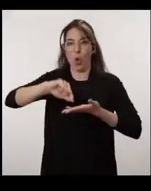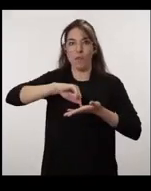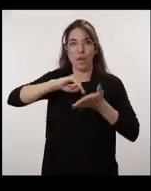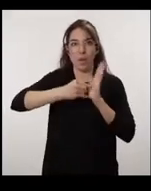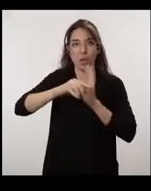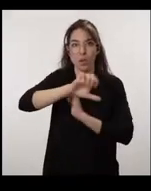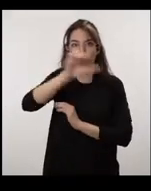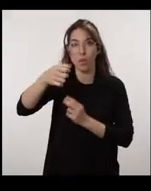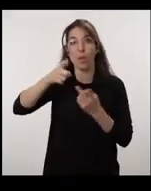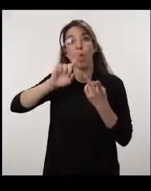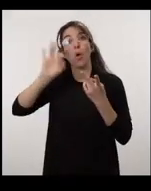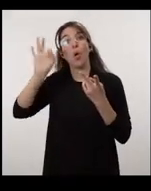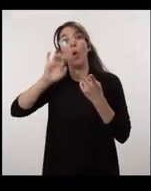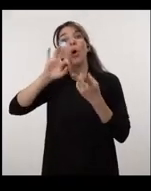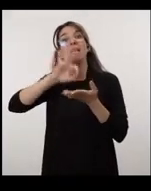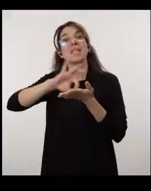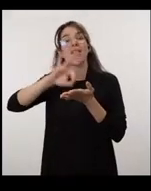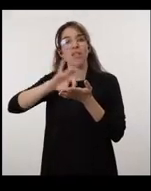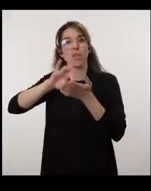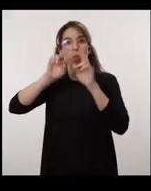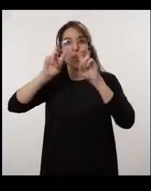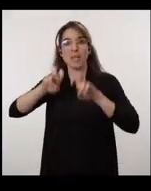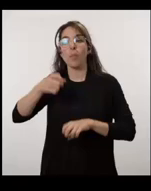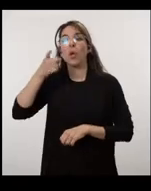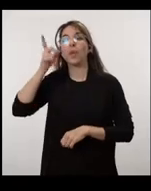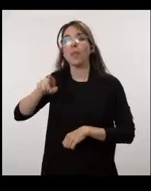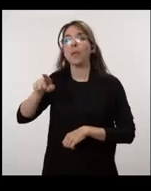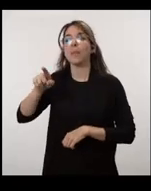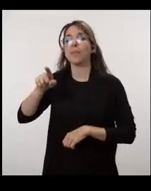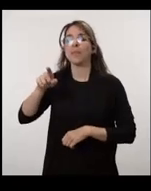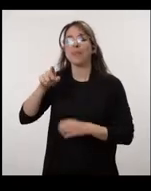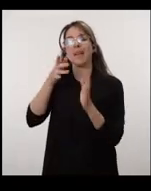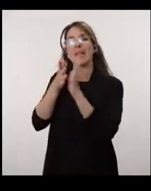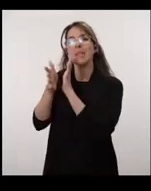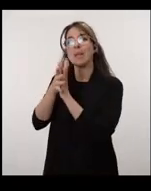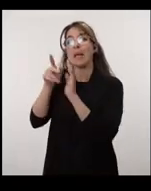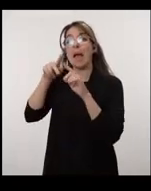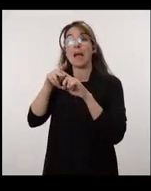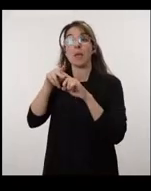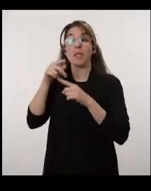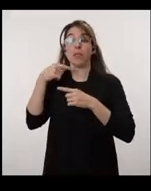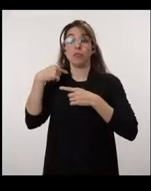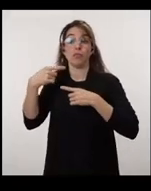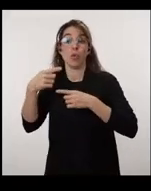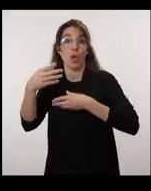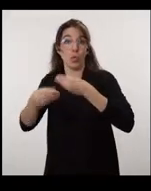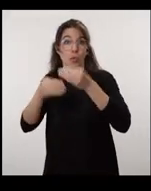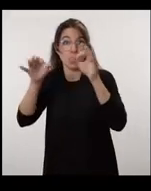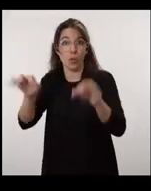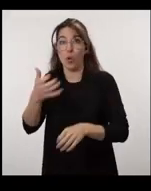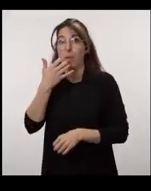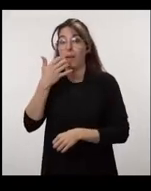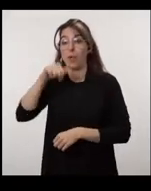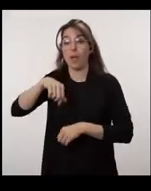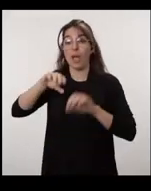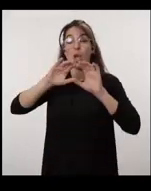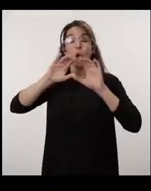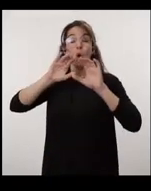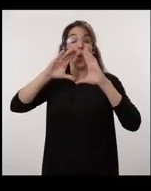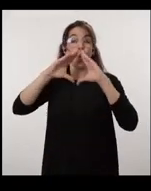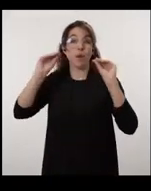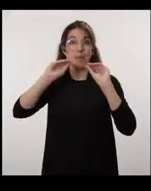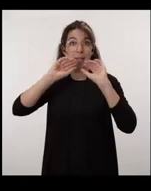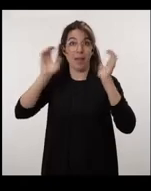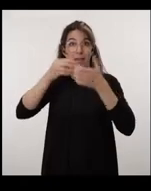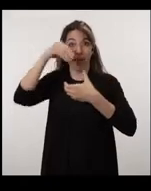europeos o el servicio de investigación pero también las herramientas que van a utilizar más a menudo en su día a día como la intranet de la universidad la